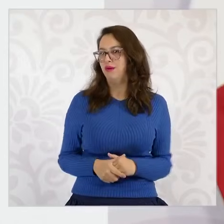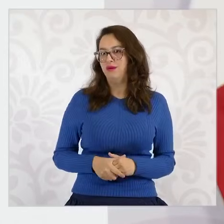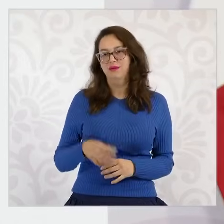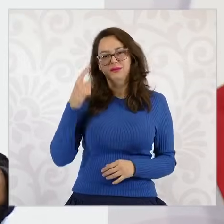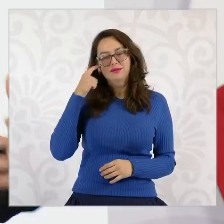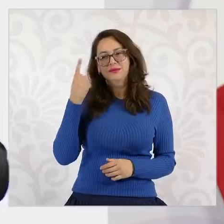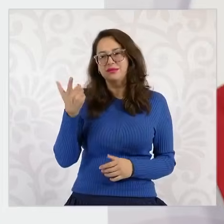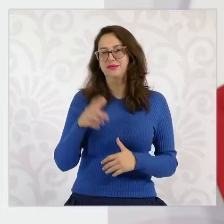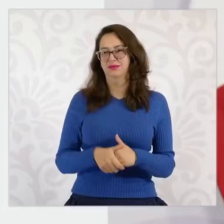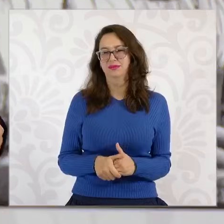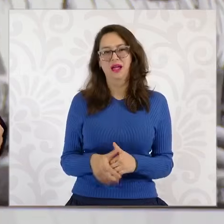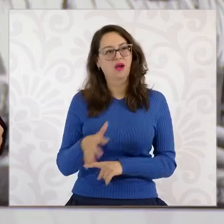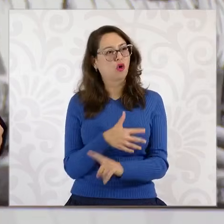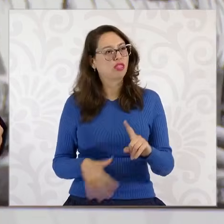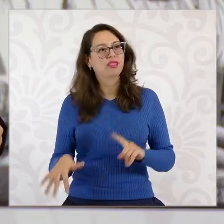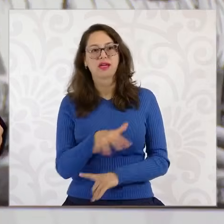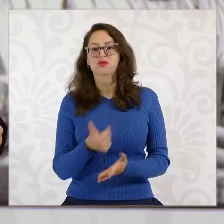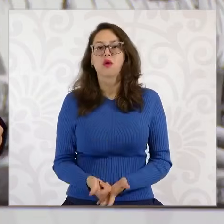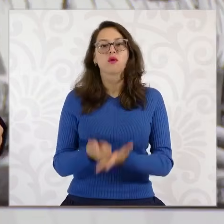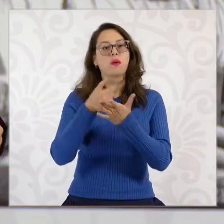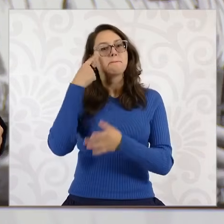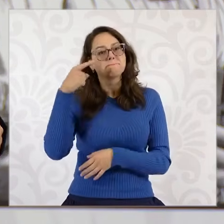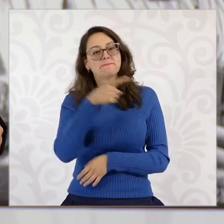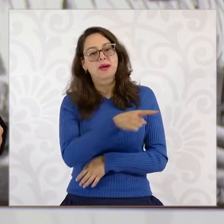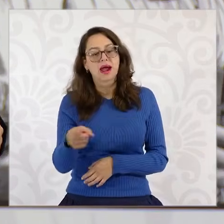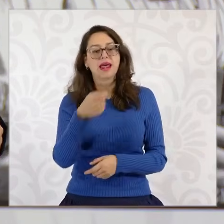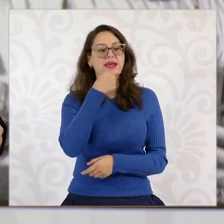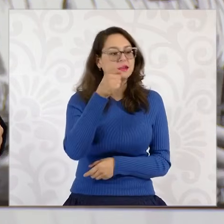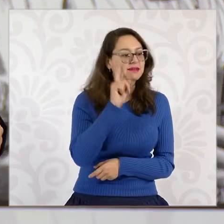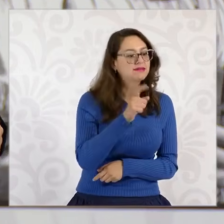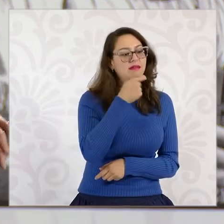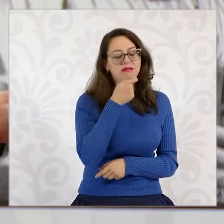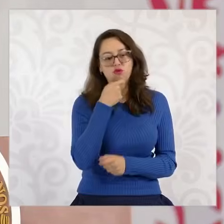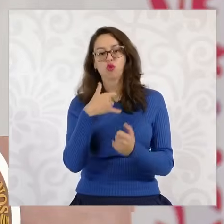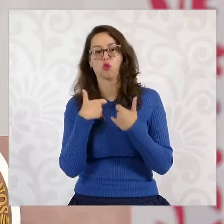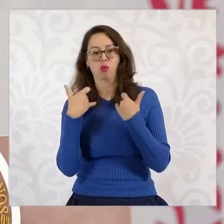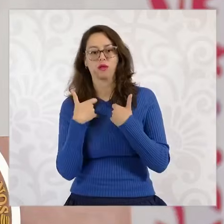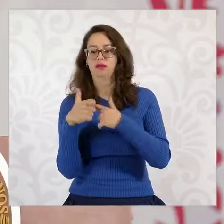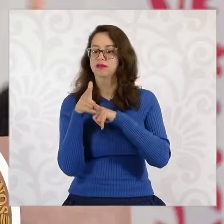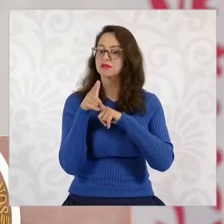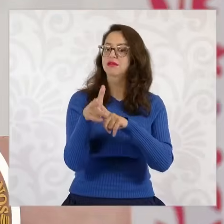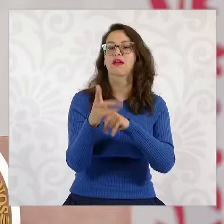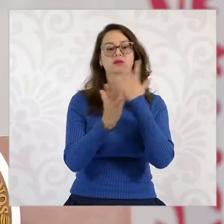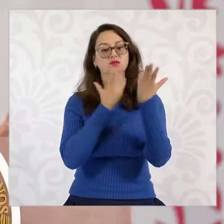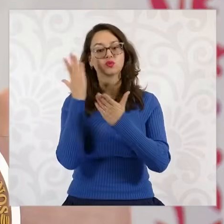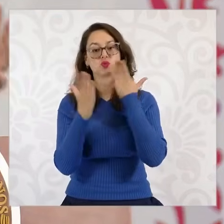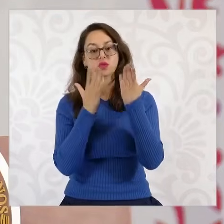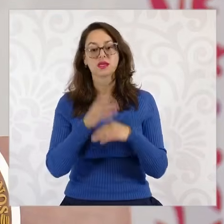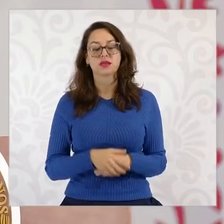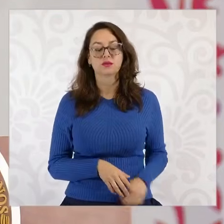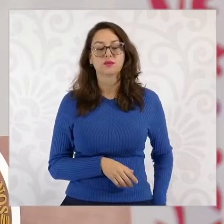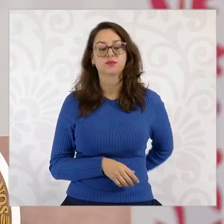Entonces, ayudan a todo el contexto para que las y los niños, las y los jóvenes estudien. Además,